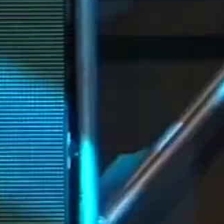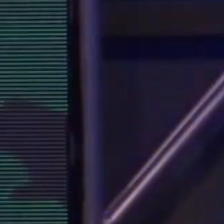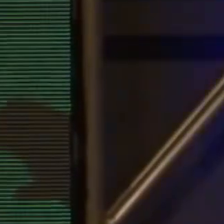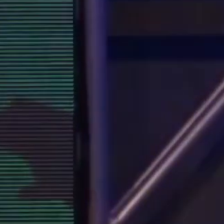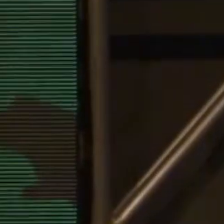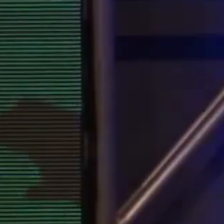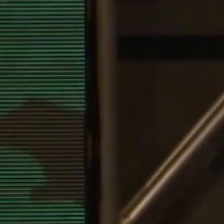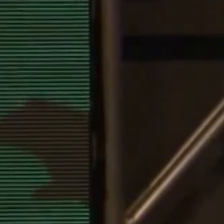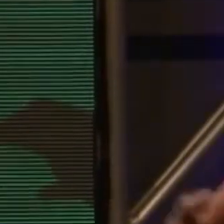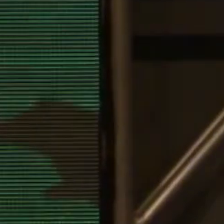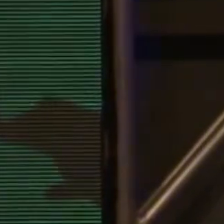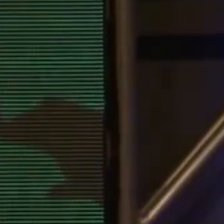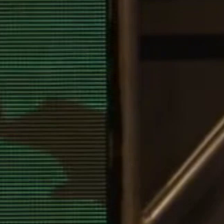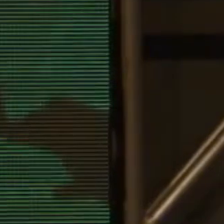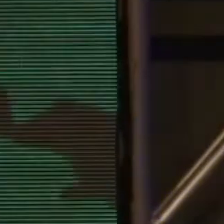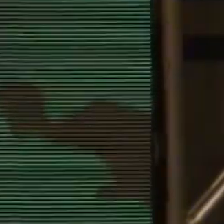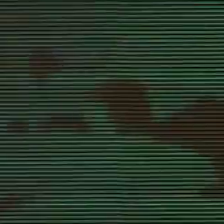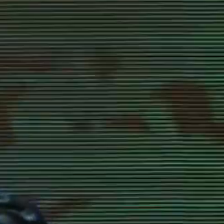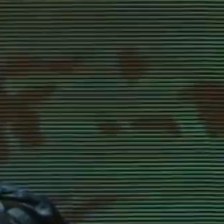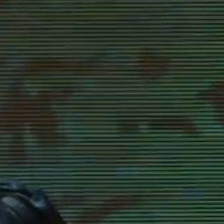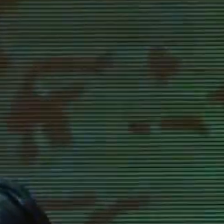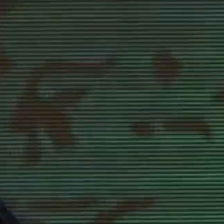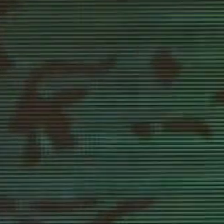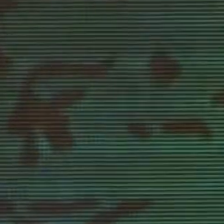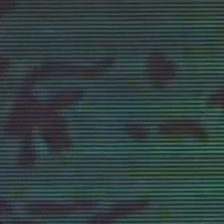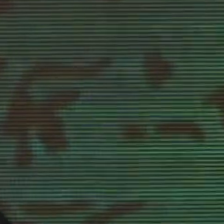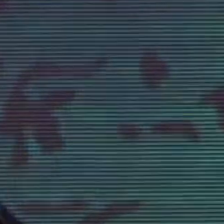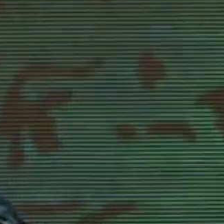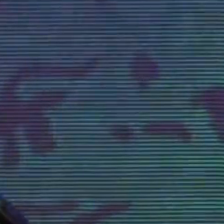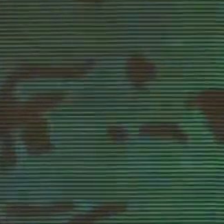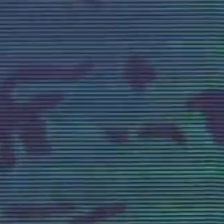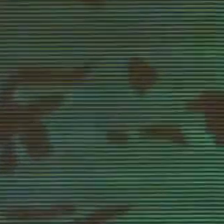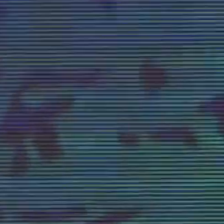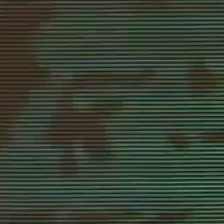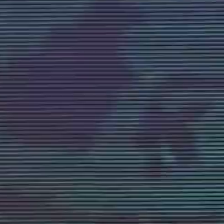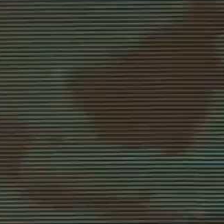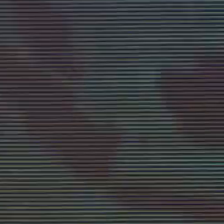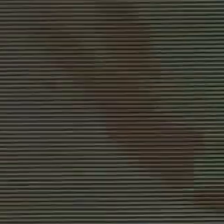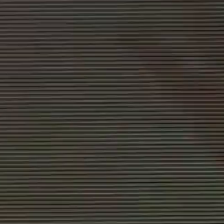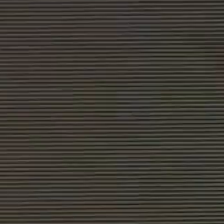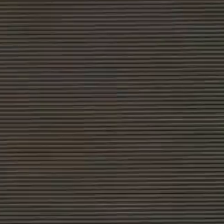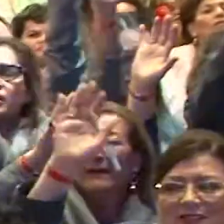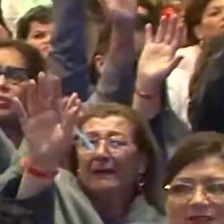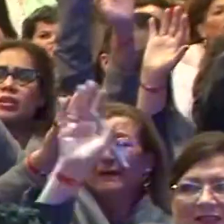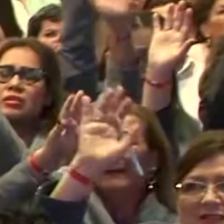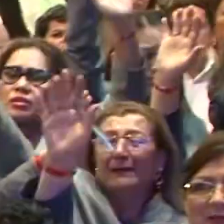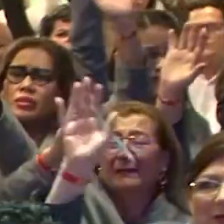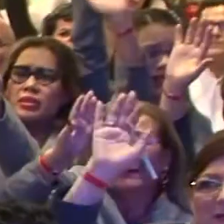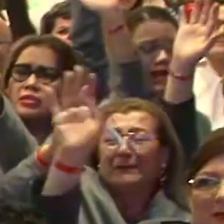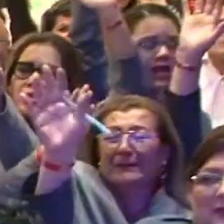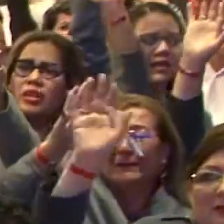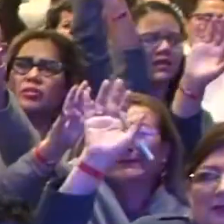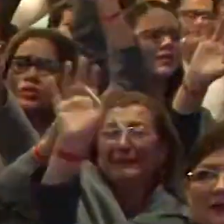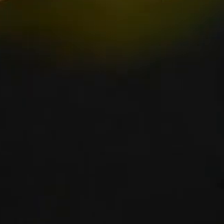están empedradas se abrirá el espacio y ustedes encontrarán la vía libre. Aleluya. Y Dios prosperará